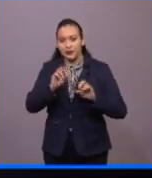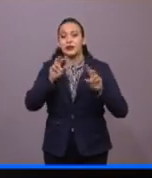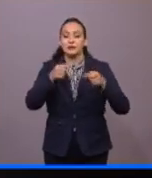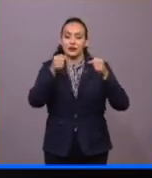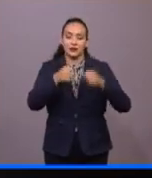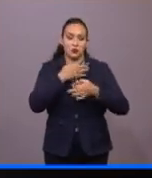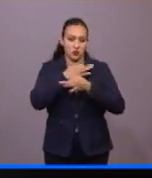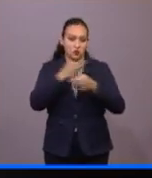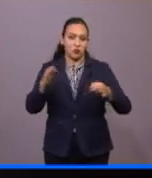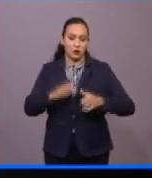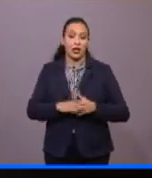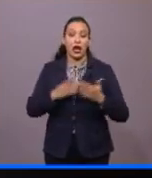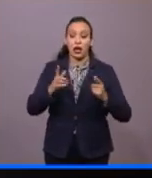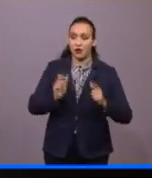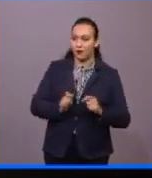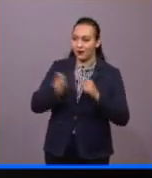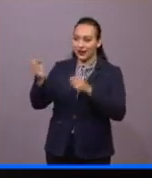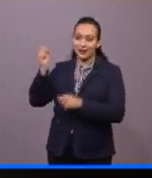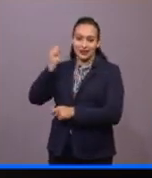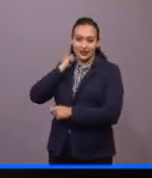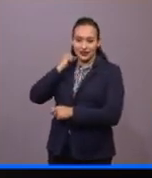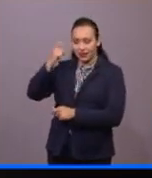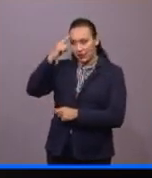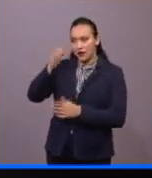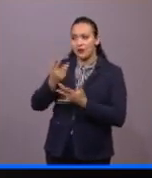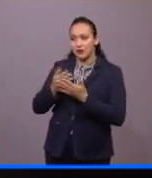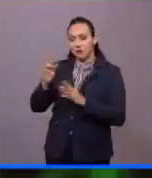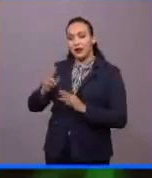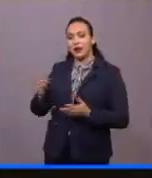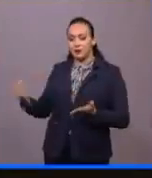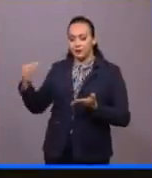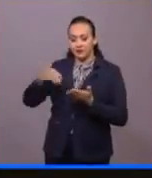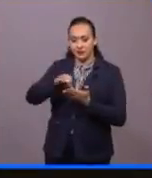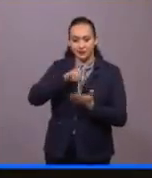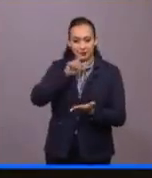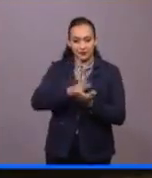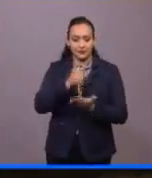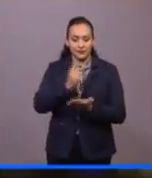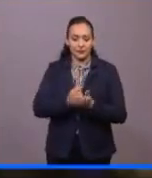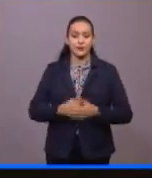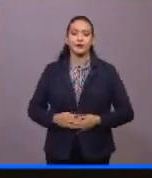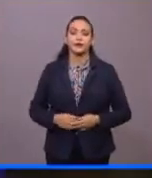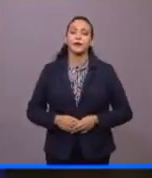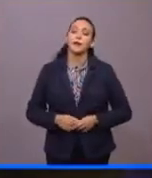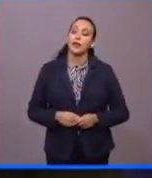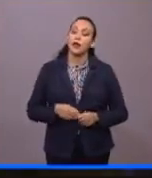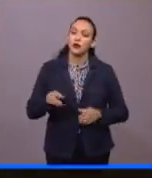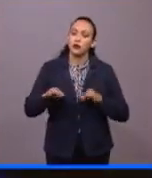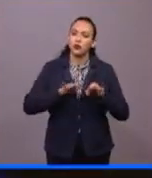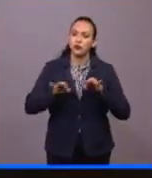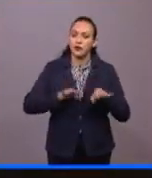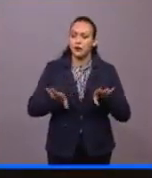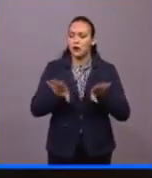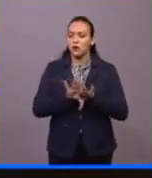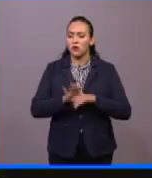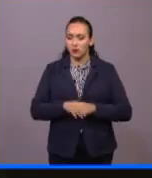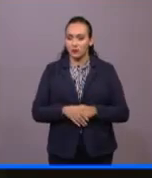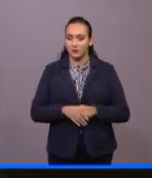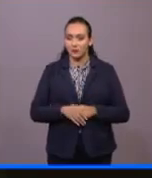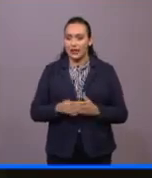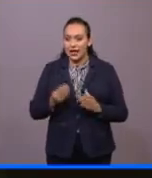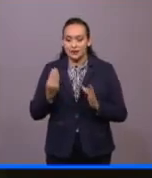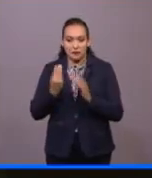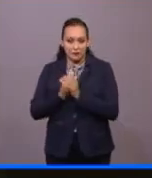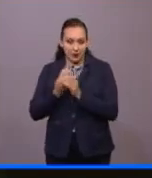seguridad pública. Pasa al Senado para sus efectos constitucionales. Sus operaciones serán de carácter reservado